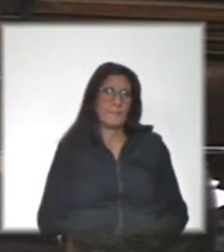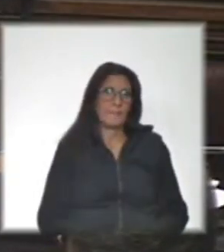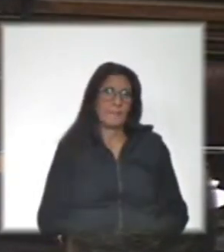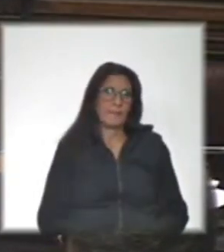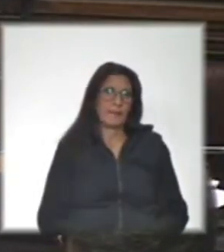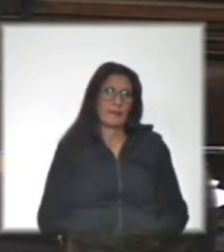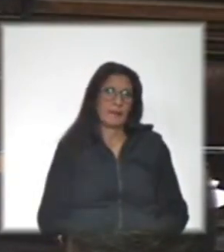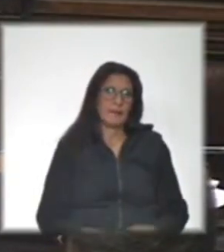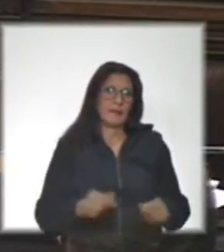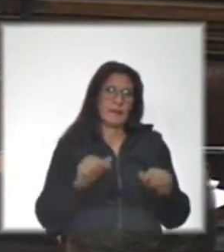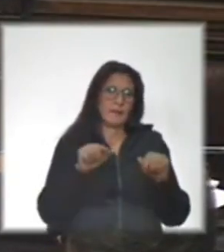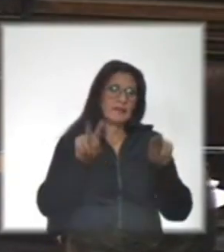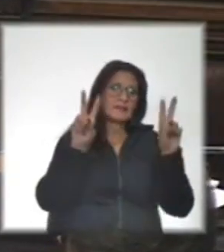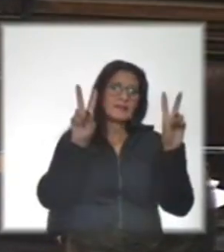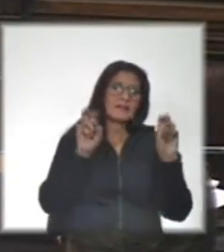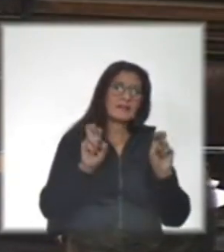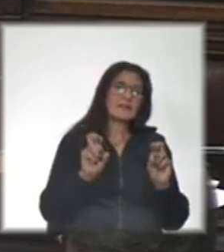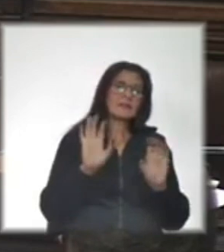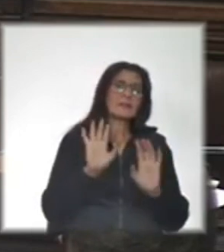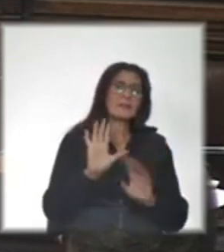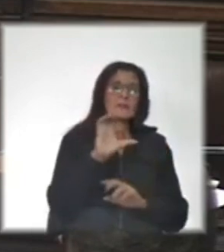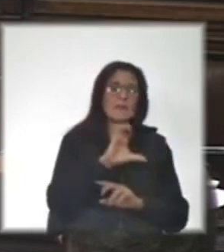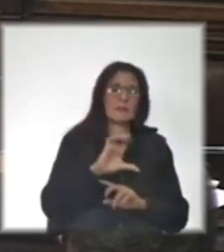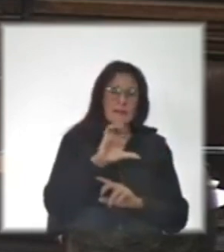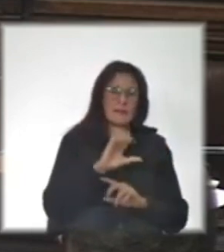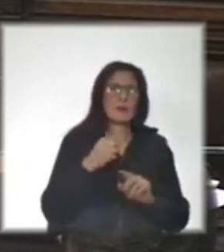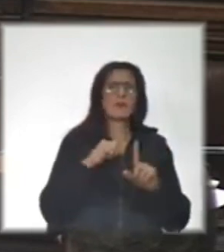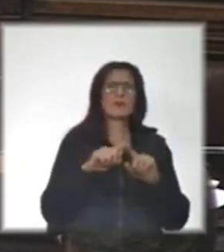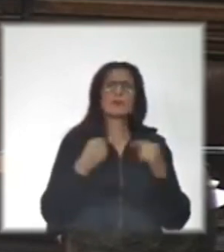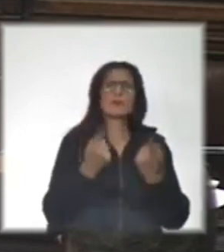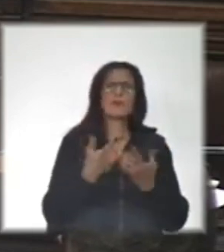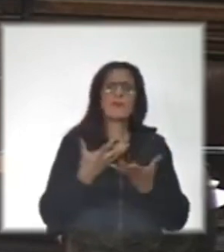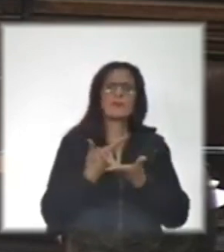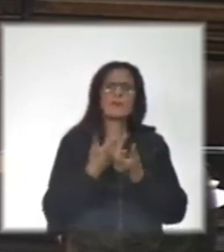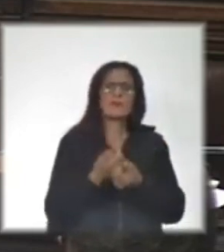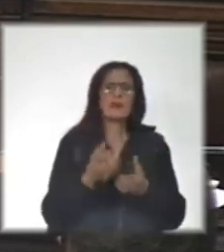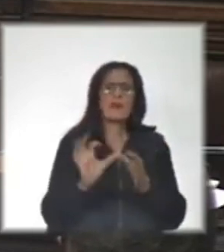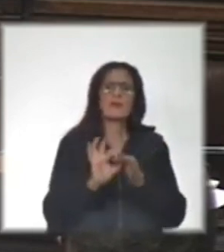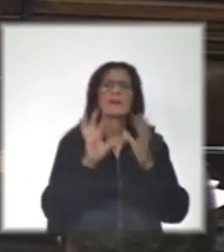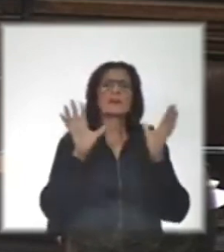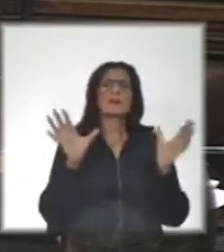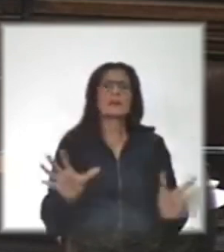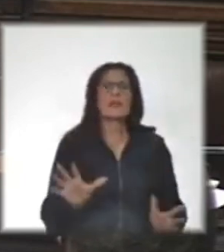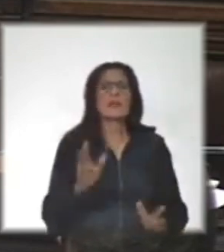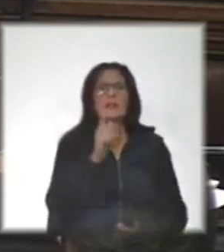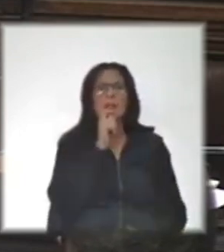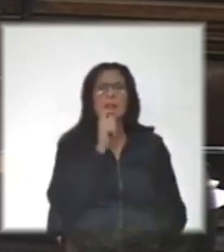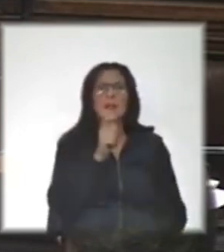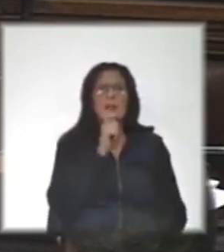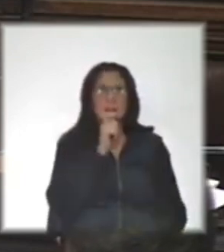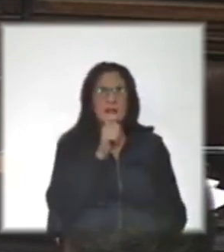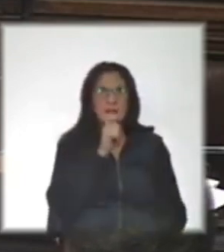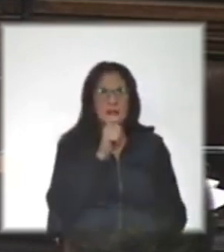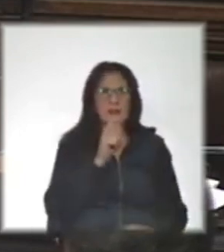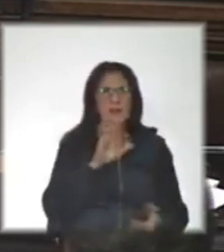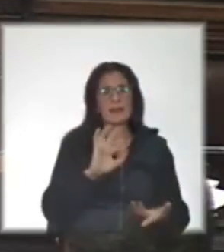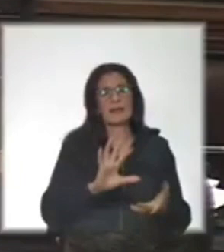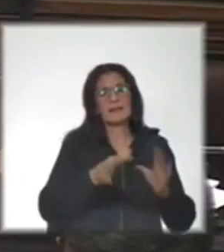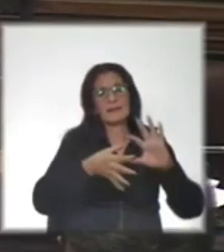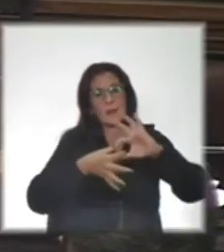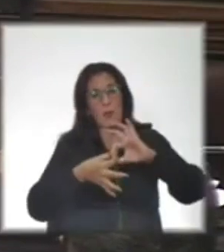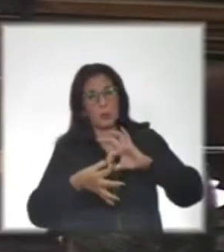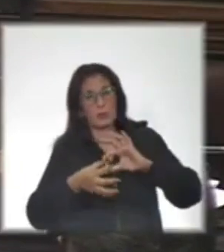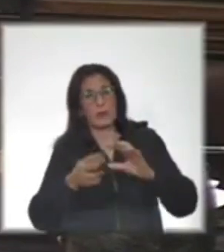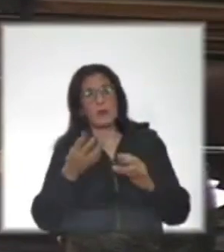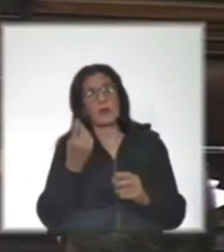Eso es un tema empresarial. Nosotros tenemos que defender la libertad de prensa que trae como consecuencia la libertad de expresión,